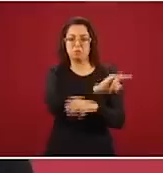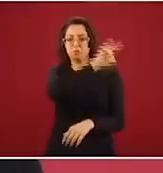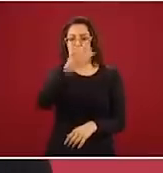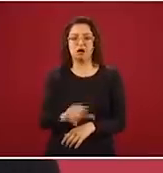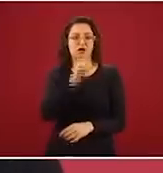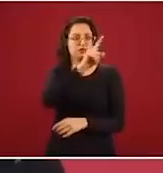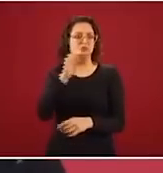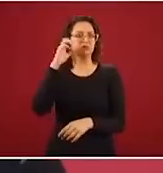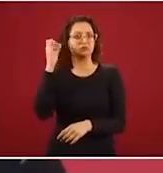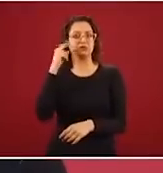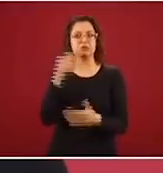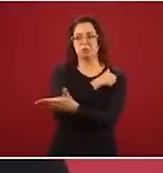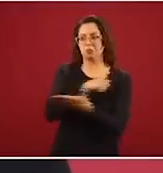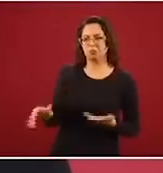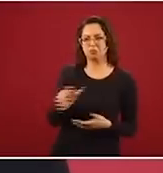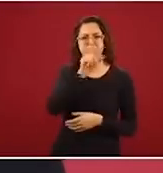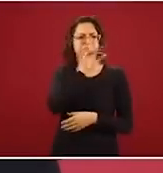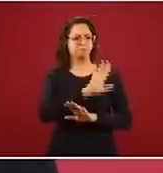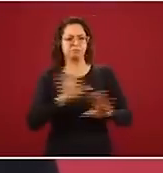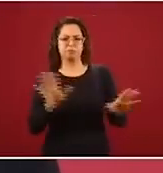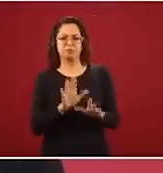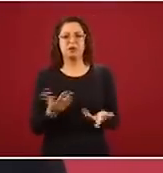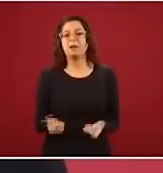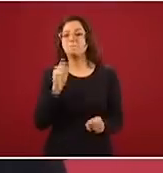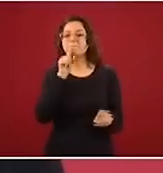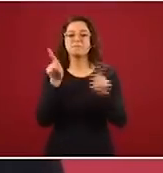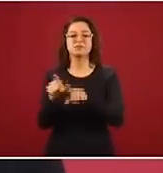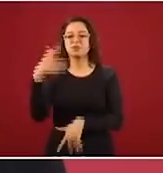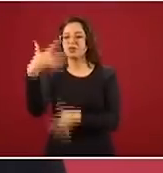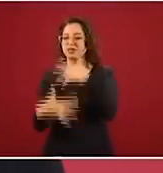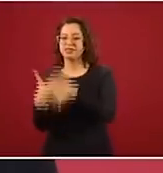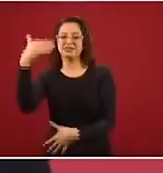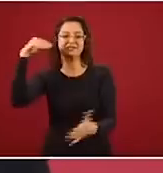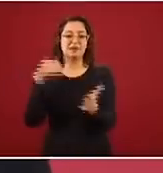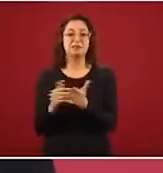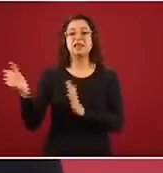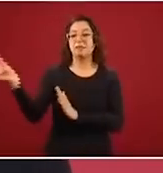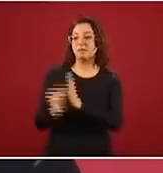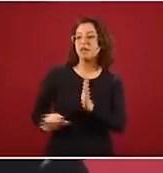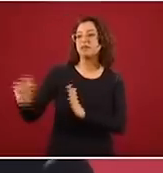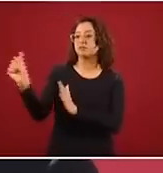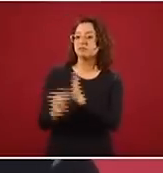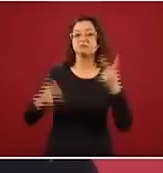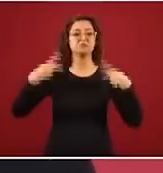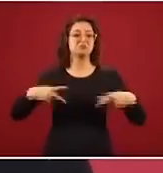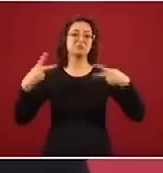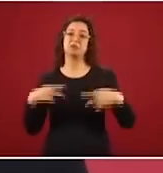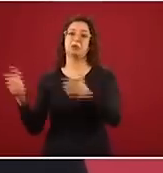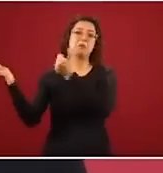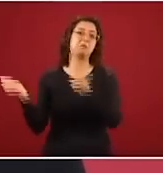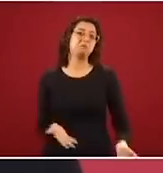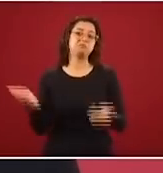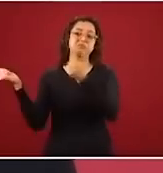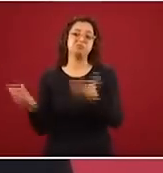nadie, son igual que 15,000 viajeros por mes, personas que llegan a